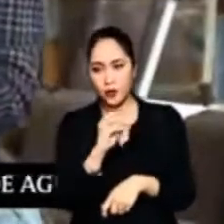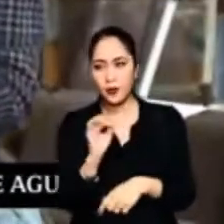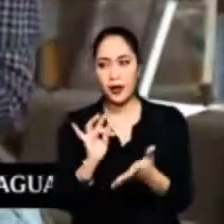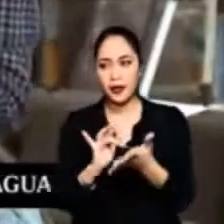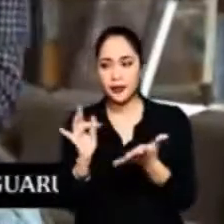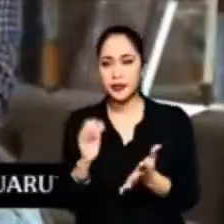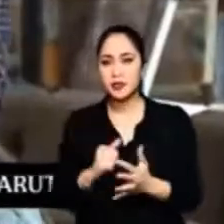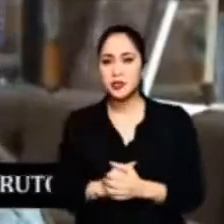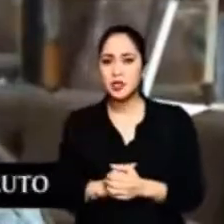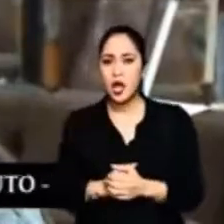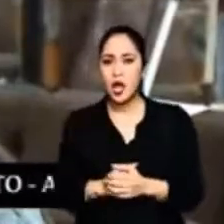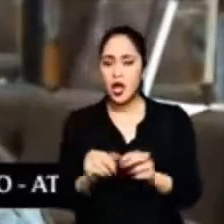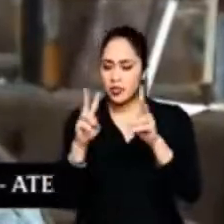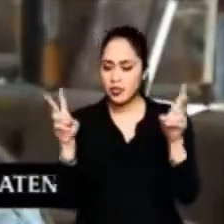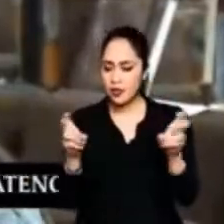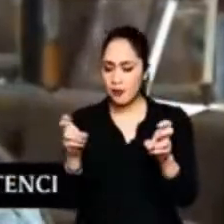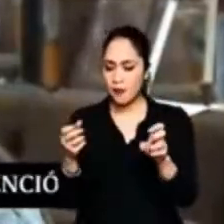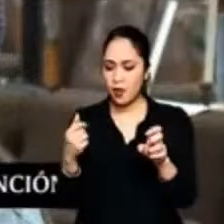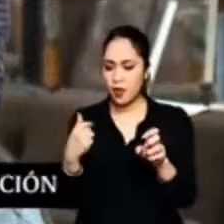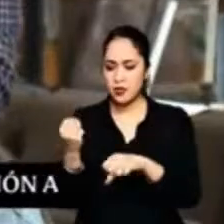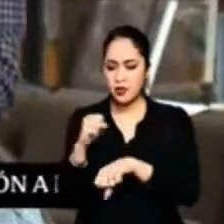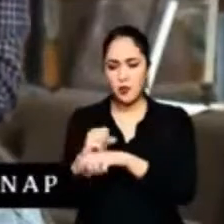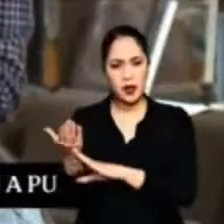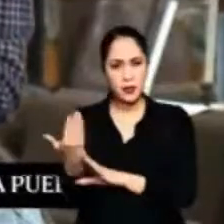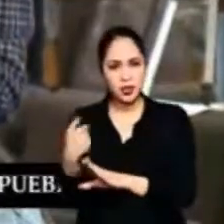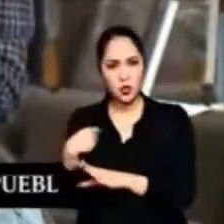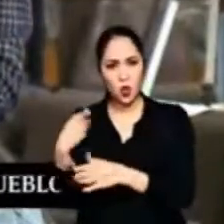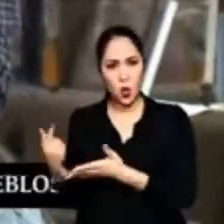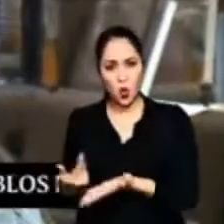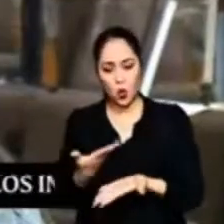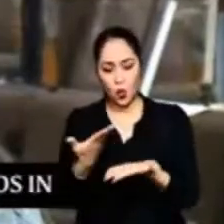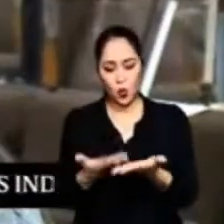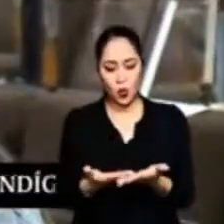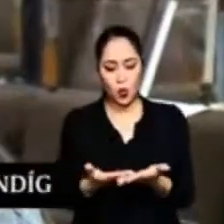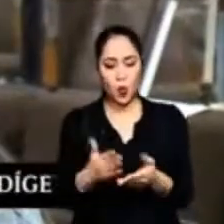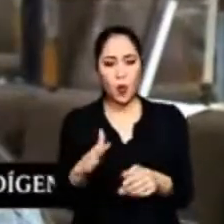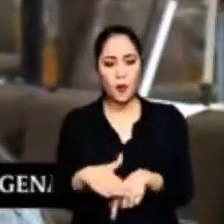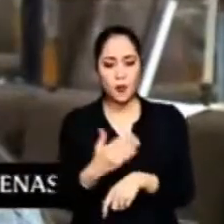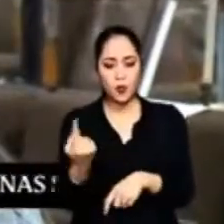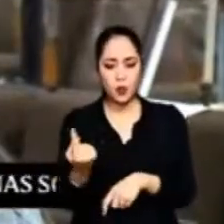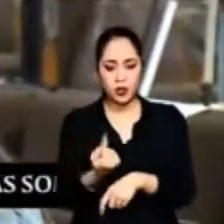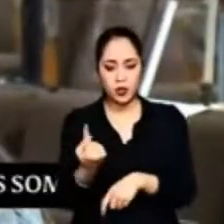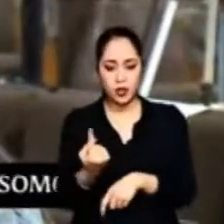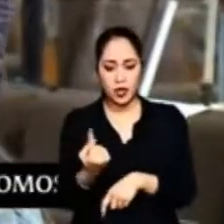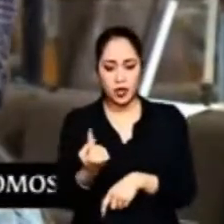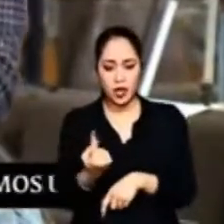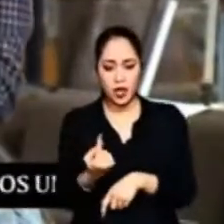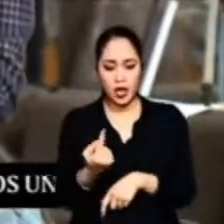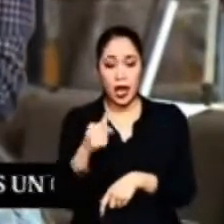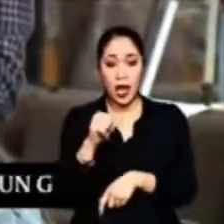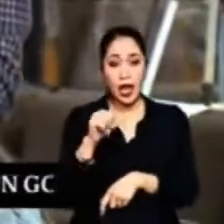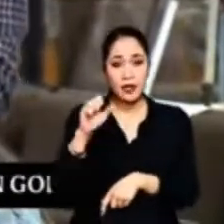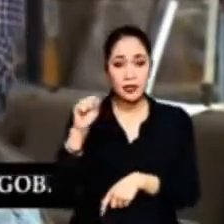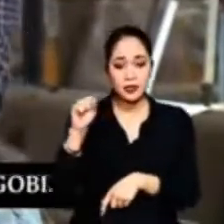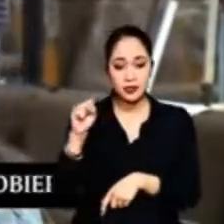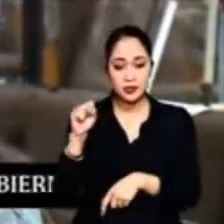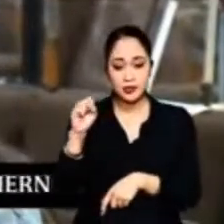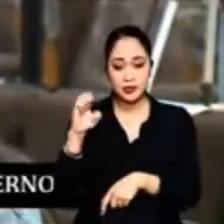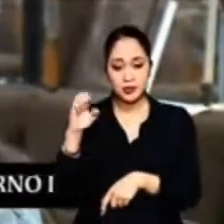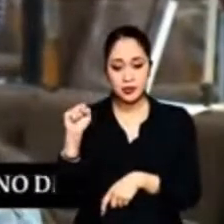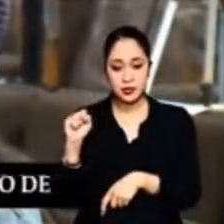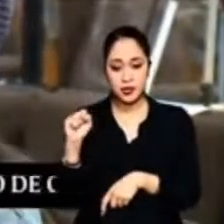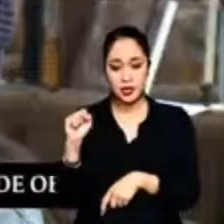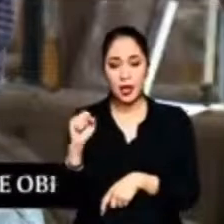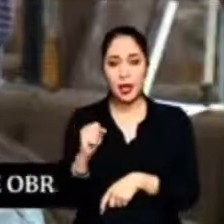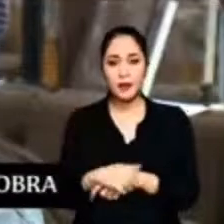tema desde la semana pasada porque, según informes de la Auditoría Superior de la Federación, Rogelio, se subes